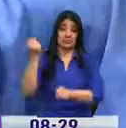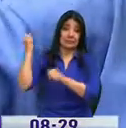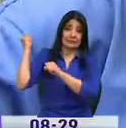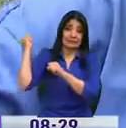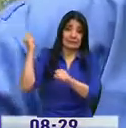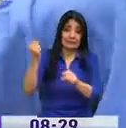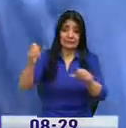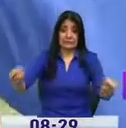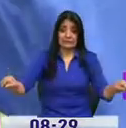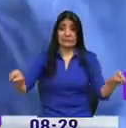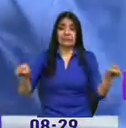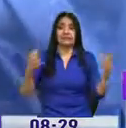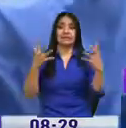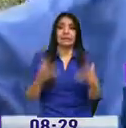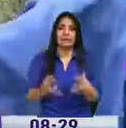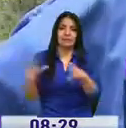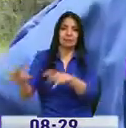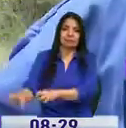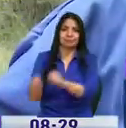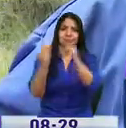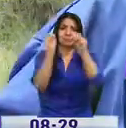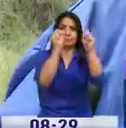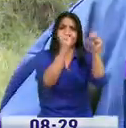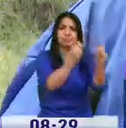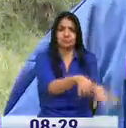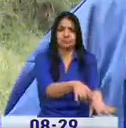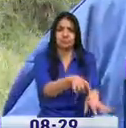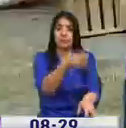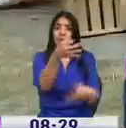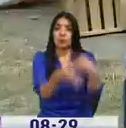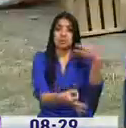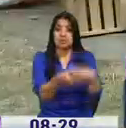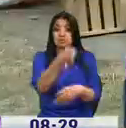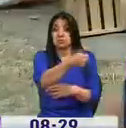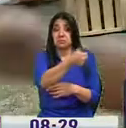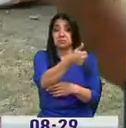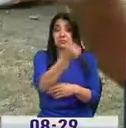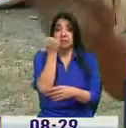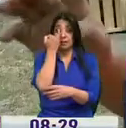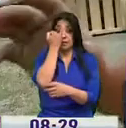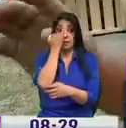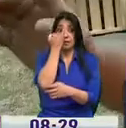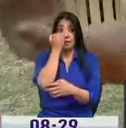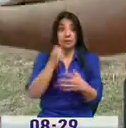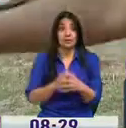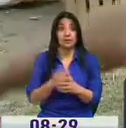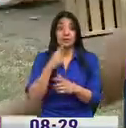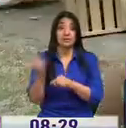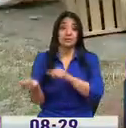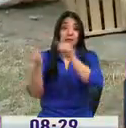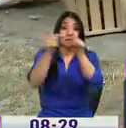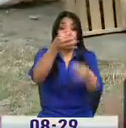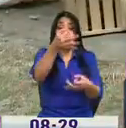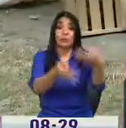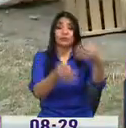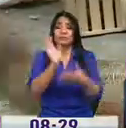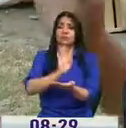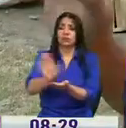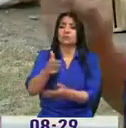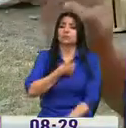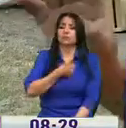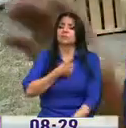lo sujetaron y le querían llevar a hacerle supuestamente la justicia indígena. Ellos dicen que ellos no tienen por qué asistir a la justicia ordinaria, que ellos